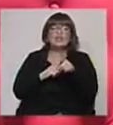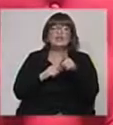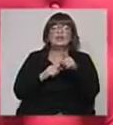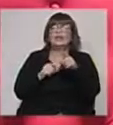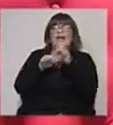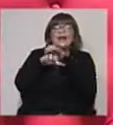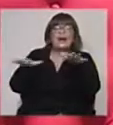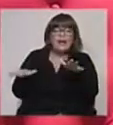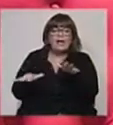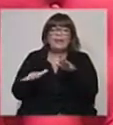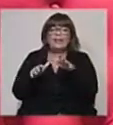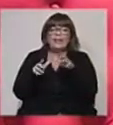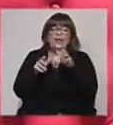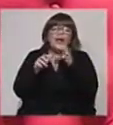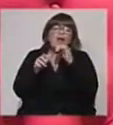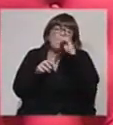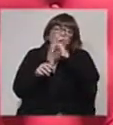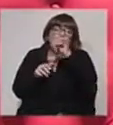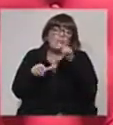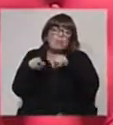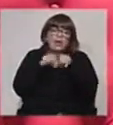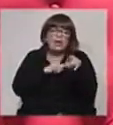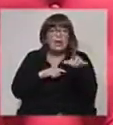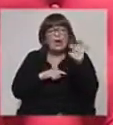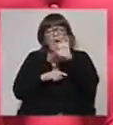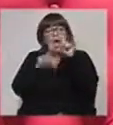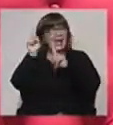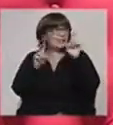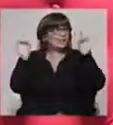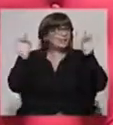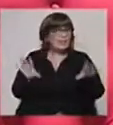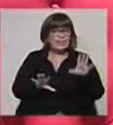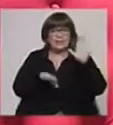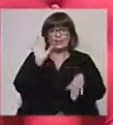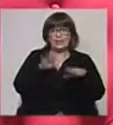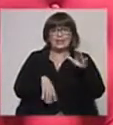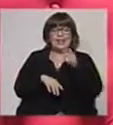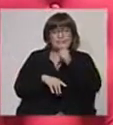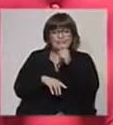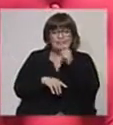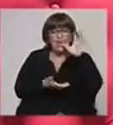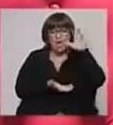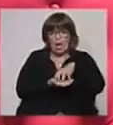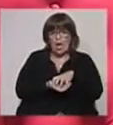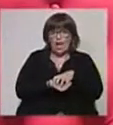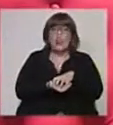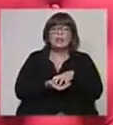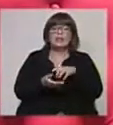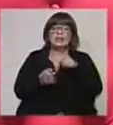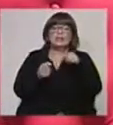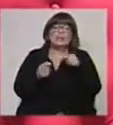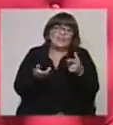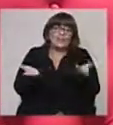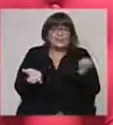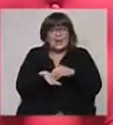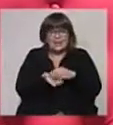redes sociales cosas que antes eran excluyentes de los corresponsales de cada país o los medios locales, ¿no? Ahora vos tenés también, como decís vos,